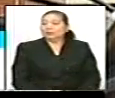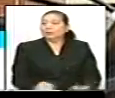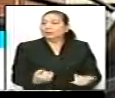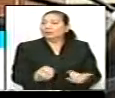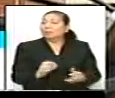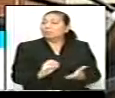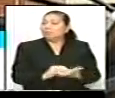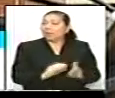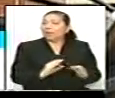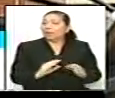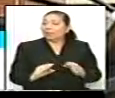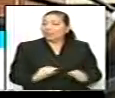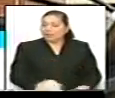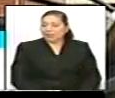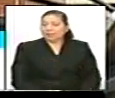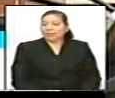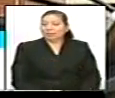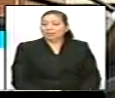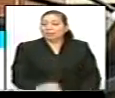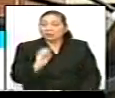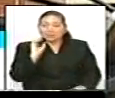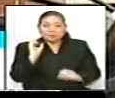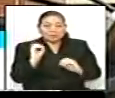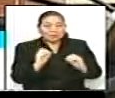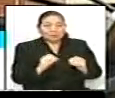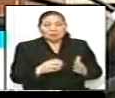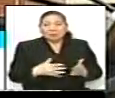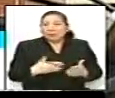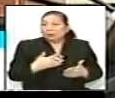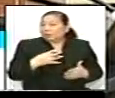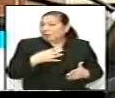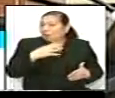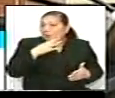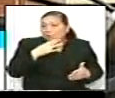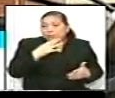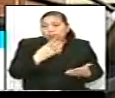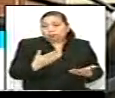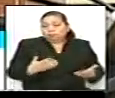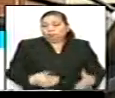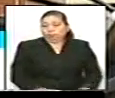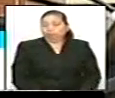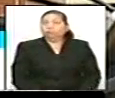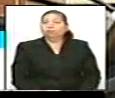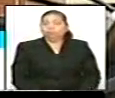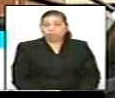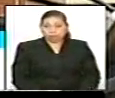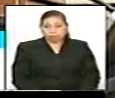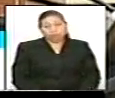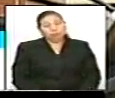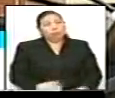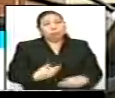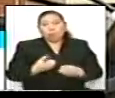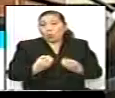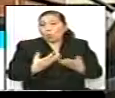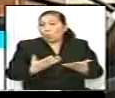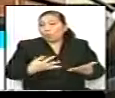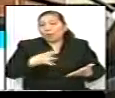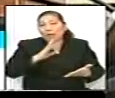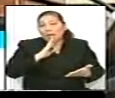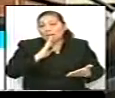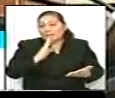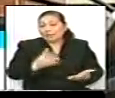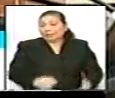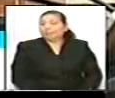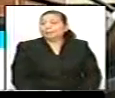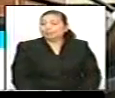muy delicado nuestro sistema. De contaminación me podría cansar de hablar, ya lo ha dicho el representante del centro